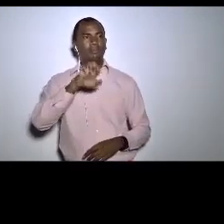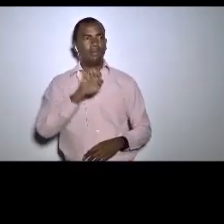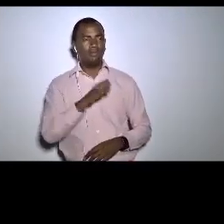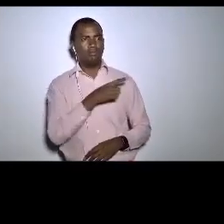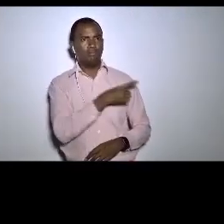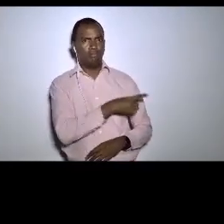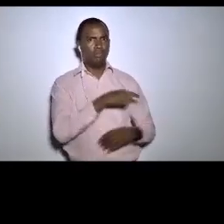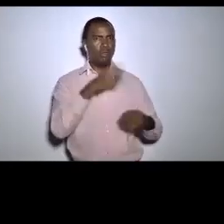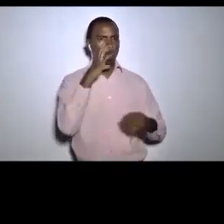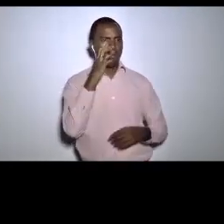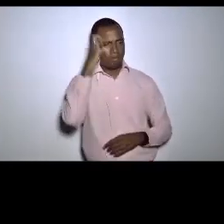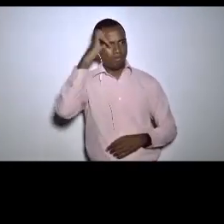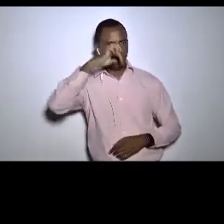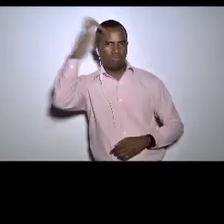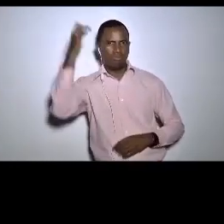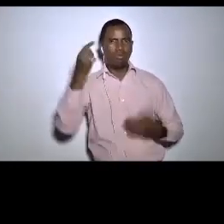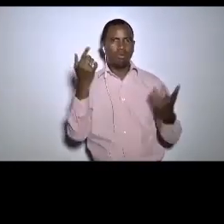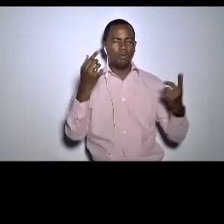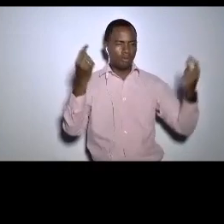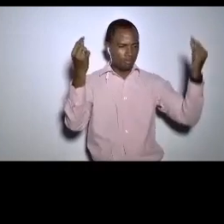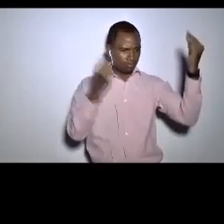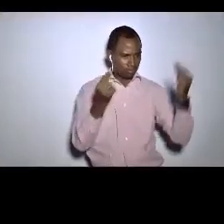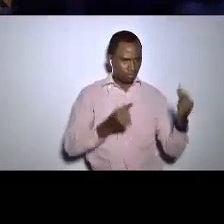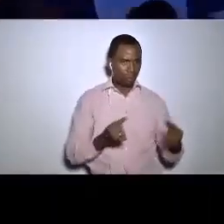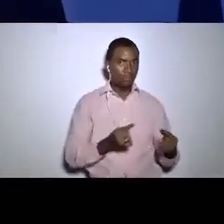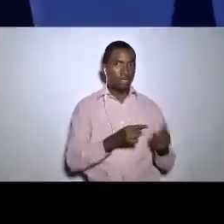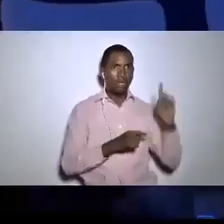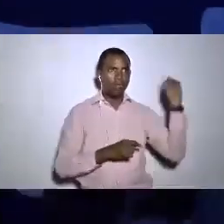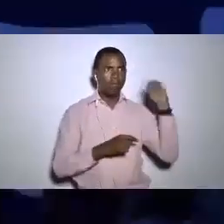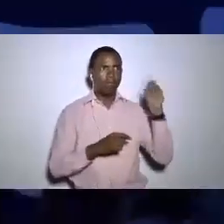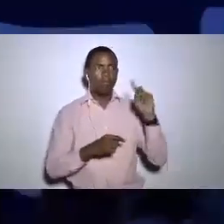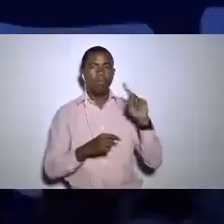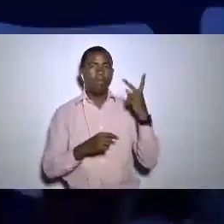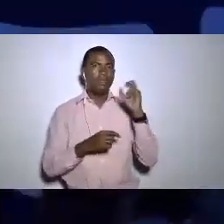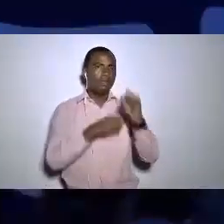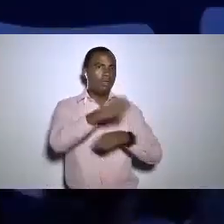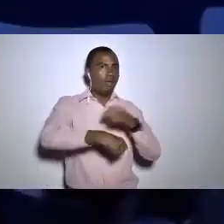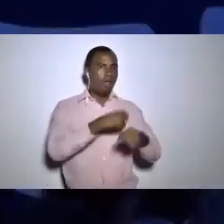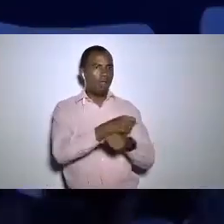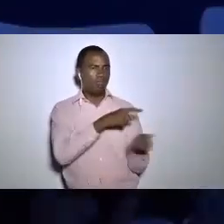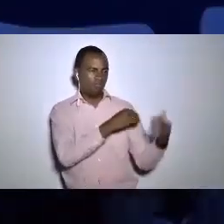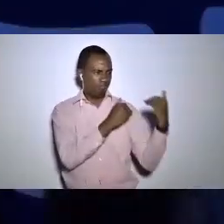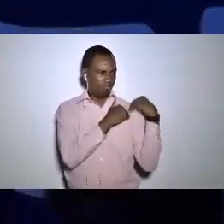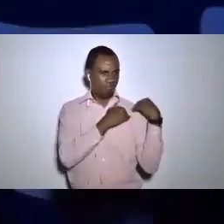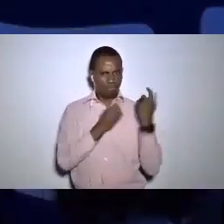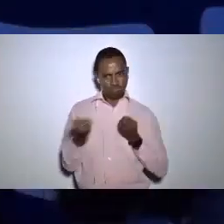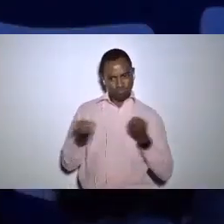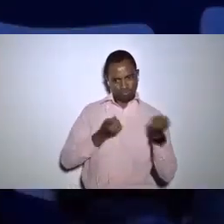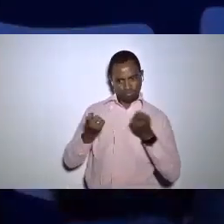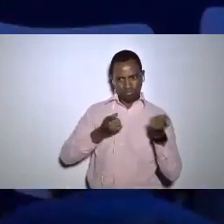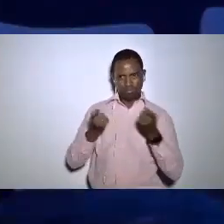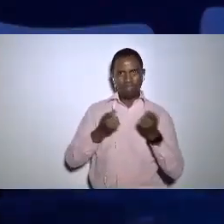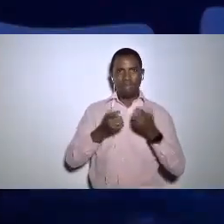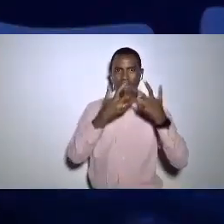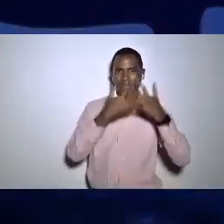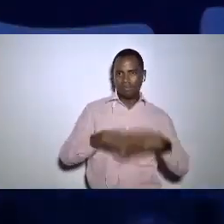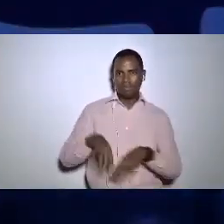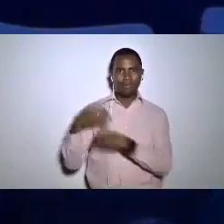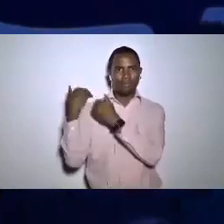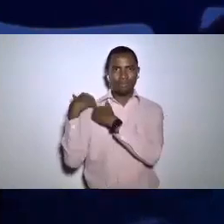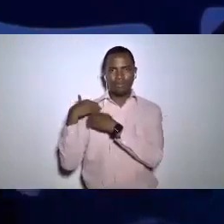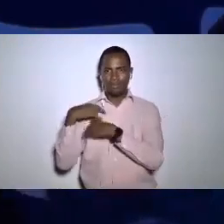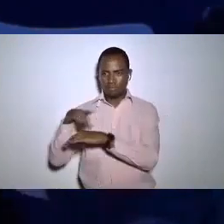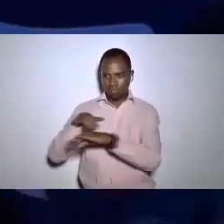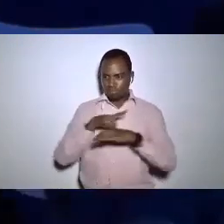es economista de formación y ha dedicado los últimos 20 años a supervisar la regulación de las telecomunicaciones y